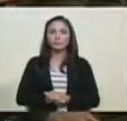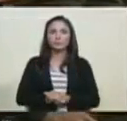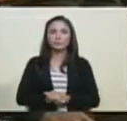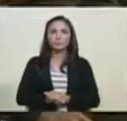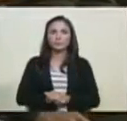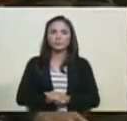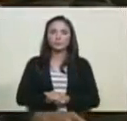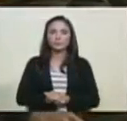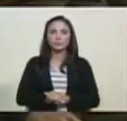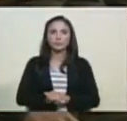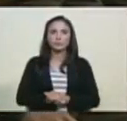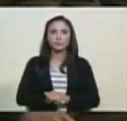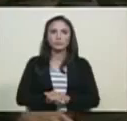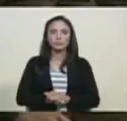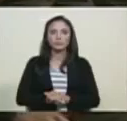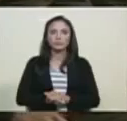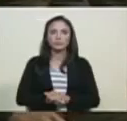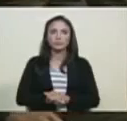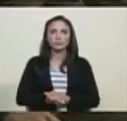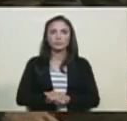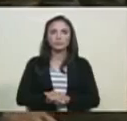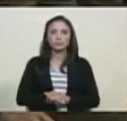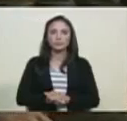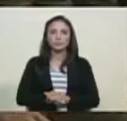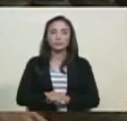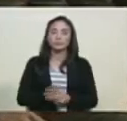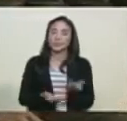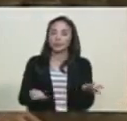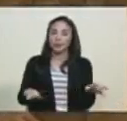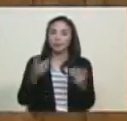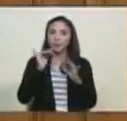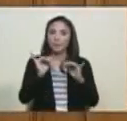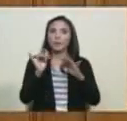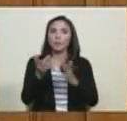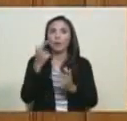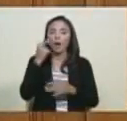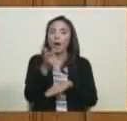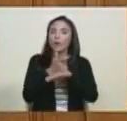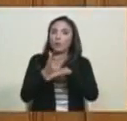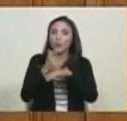que tenemos con el gobierno de Colombia,